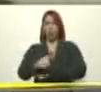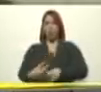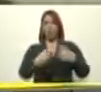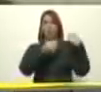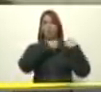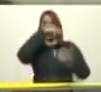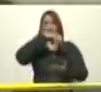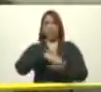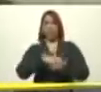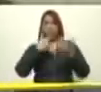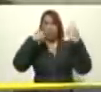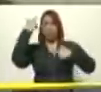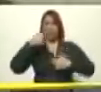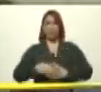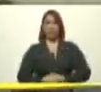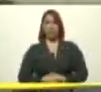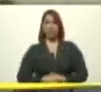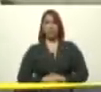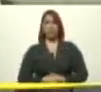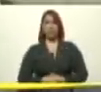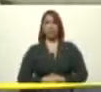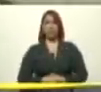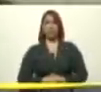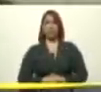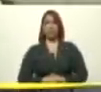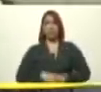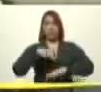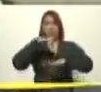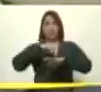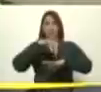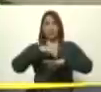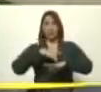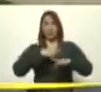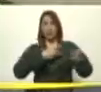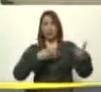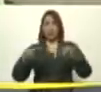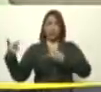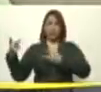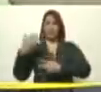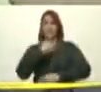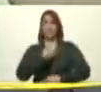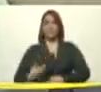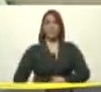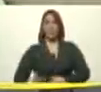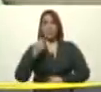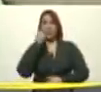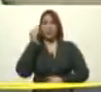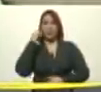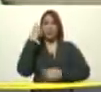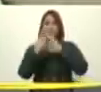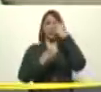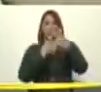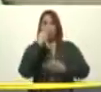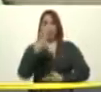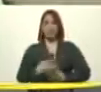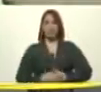fría y nos red nos tocó recibir a sus presidentes en visitas